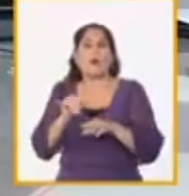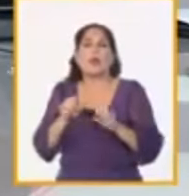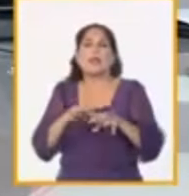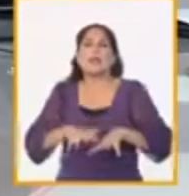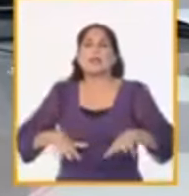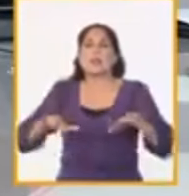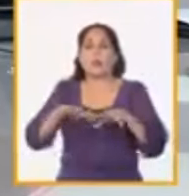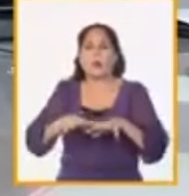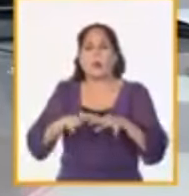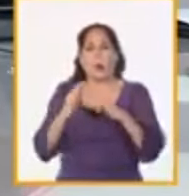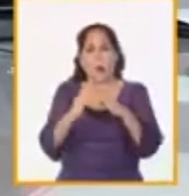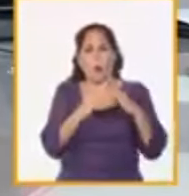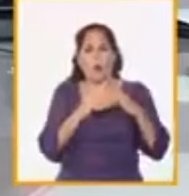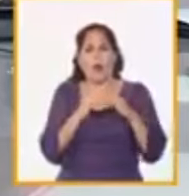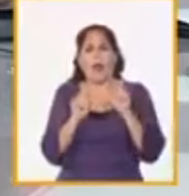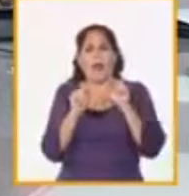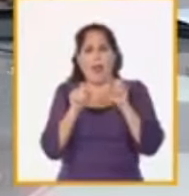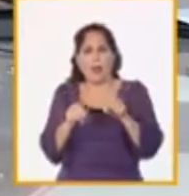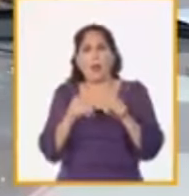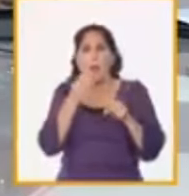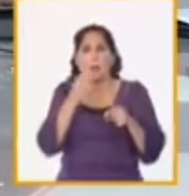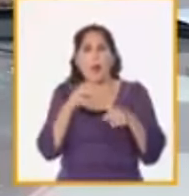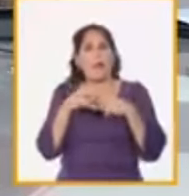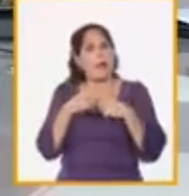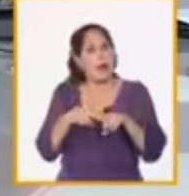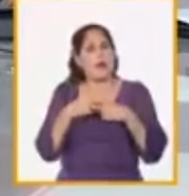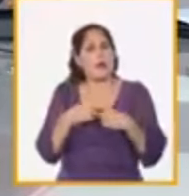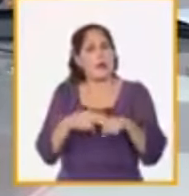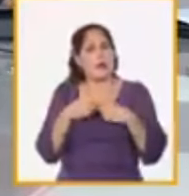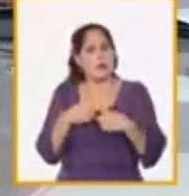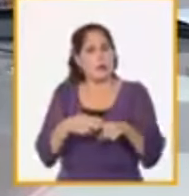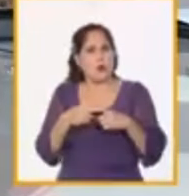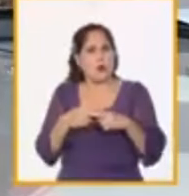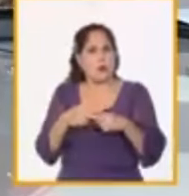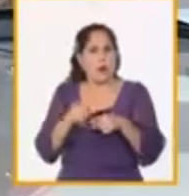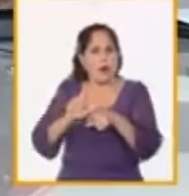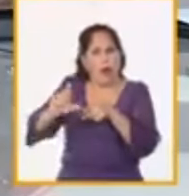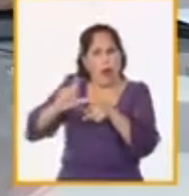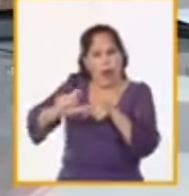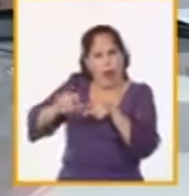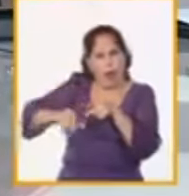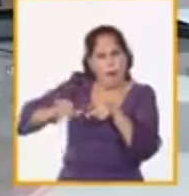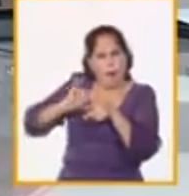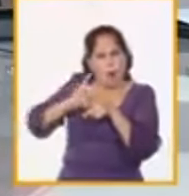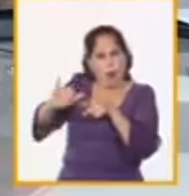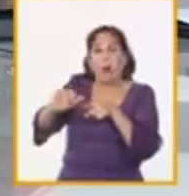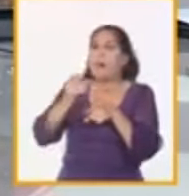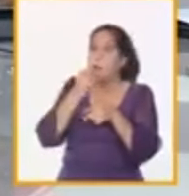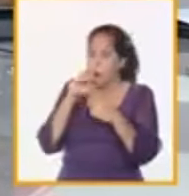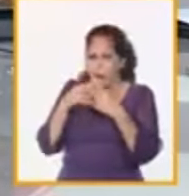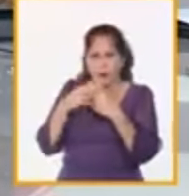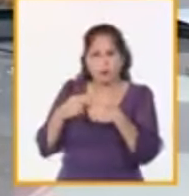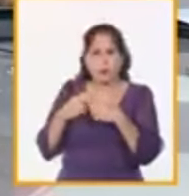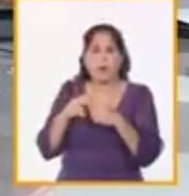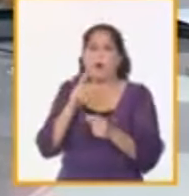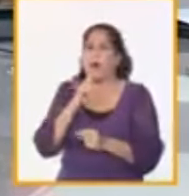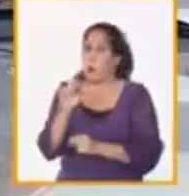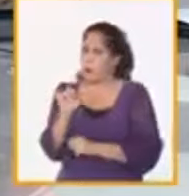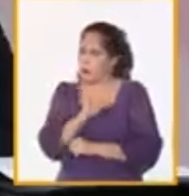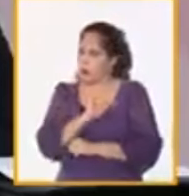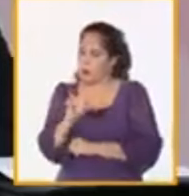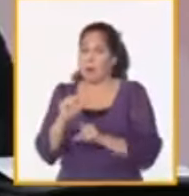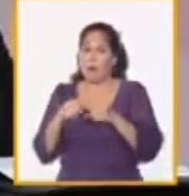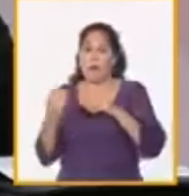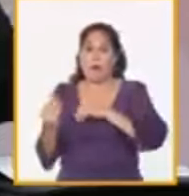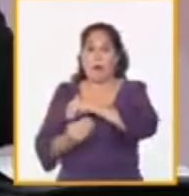pequeñas comunidades que solucionan apartados lugares, incluso como los que veíamos ahorita en el tema del cambio de